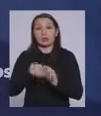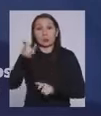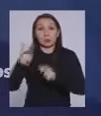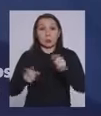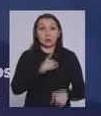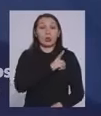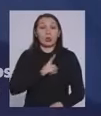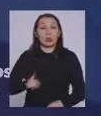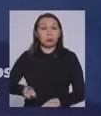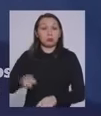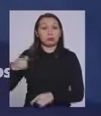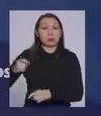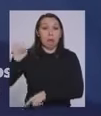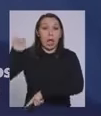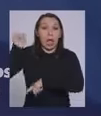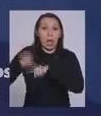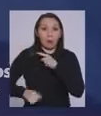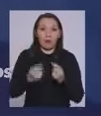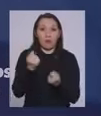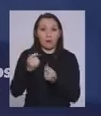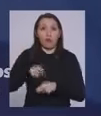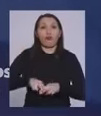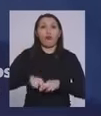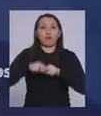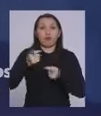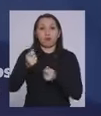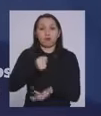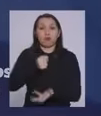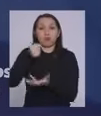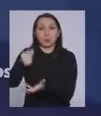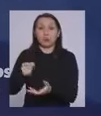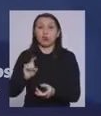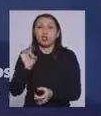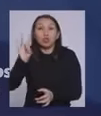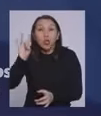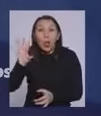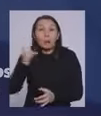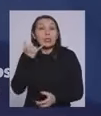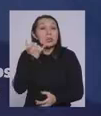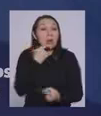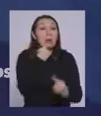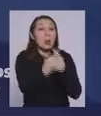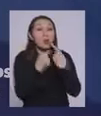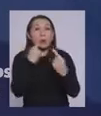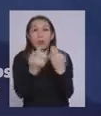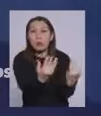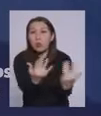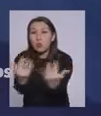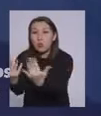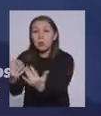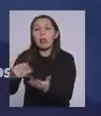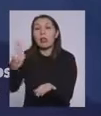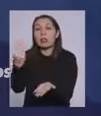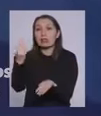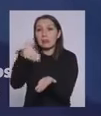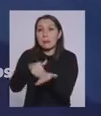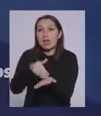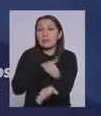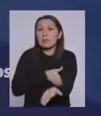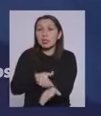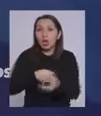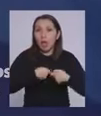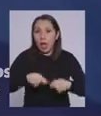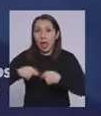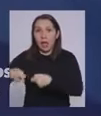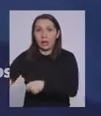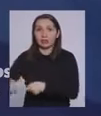parlamentarios que han aprobado estos ítems. Solo para la trazabilidad hemos destinado 13.000 millones de pesos.